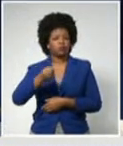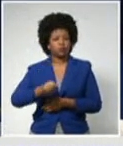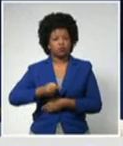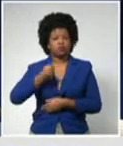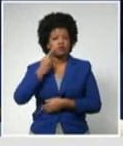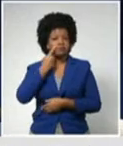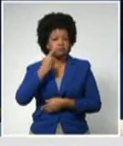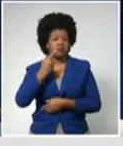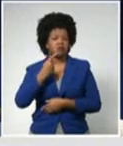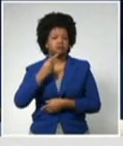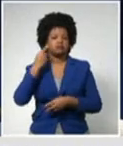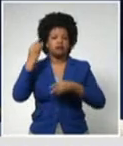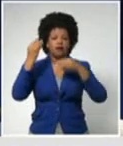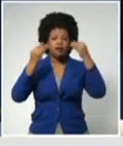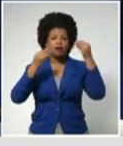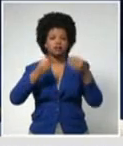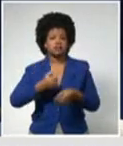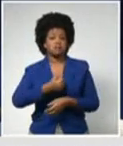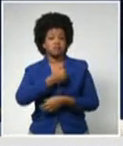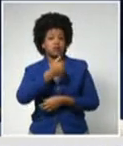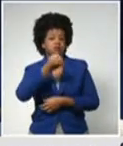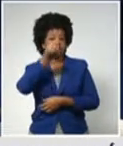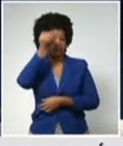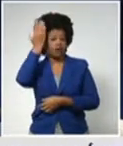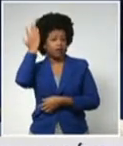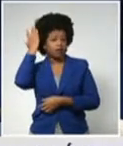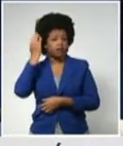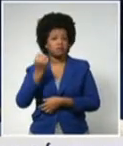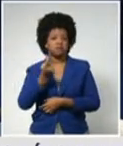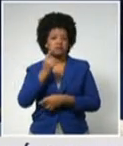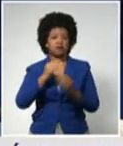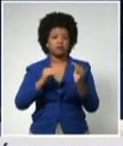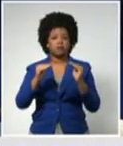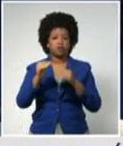nuestro presidente, primer ministro, viceprimero